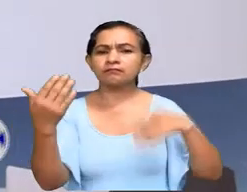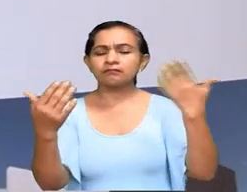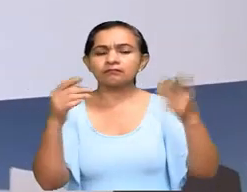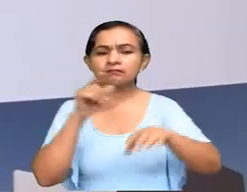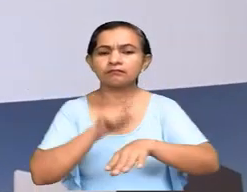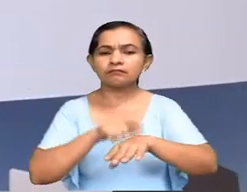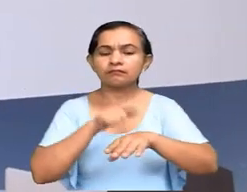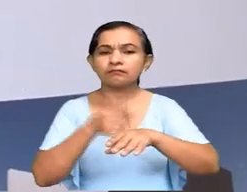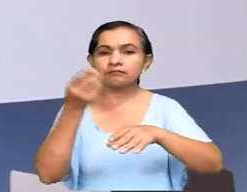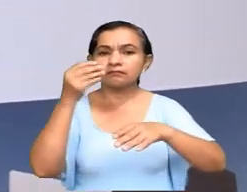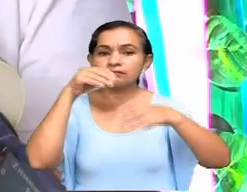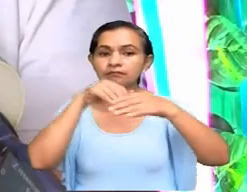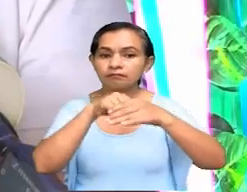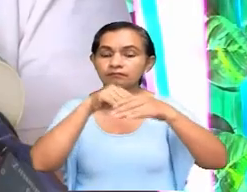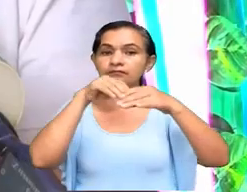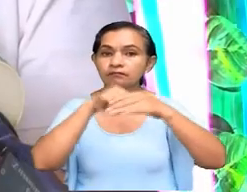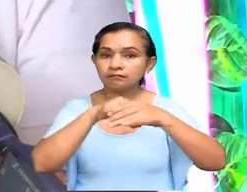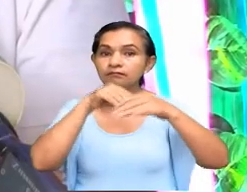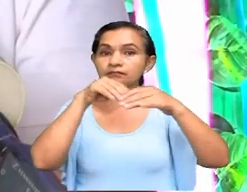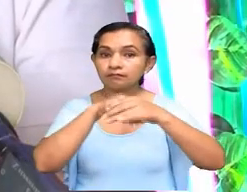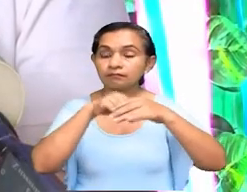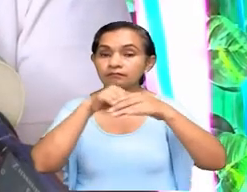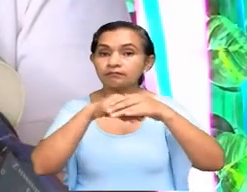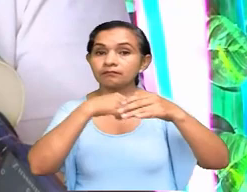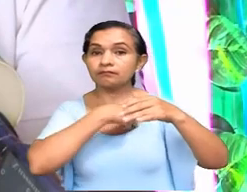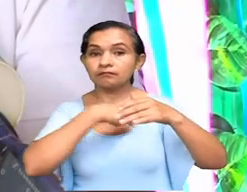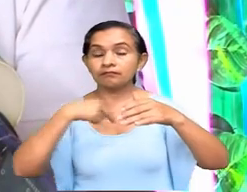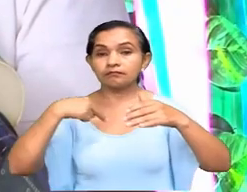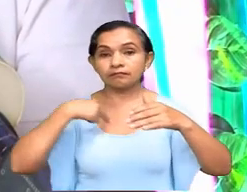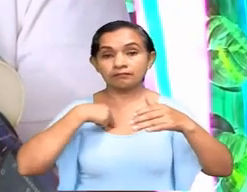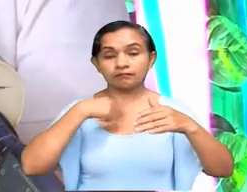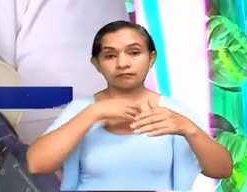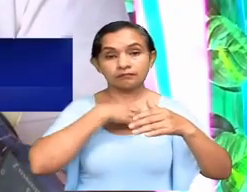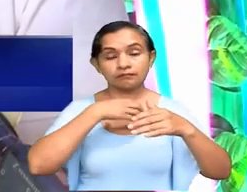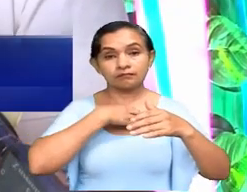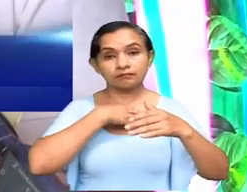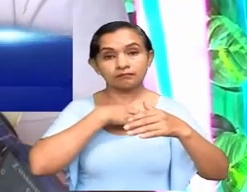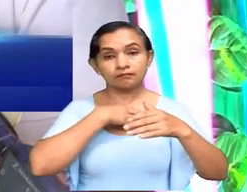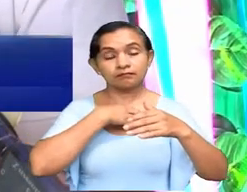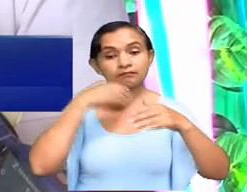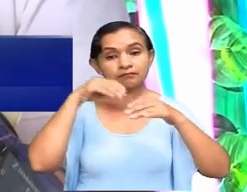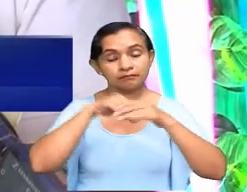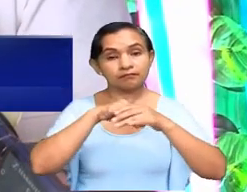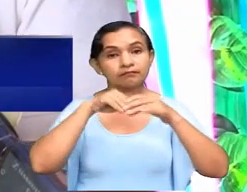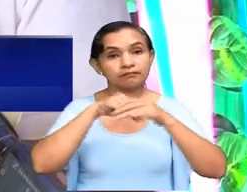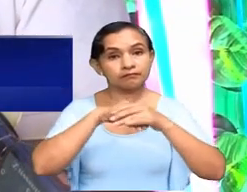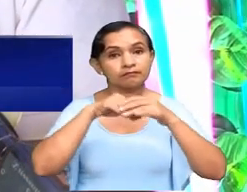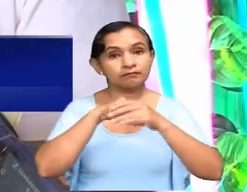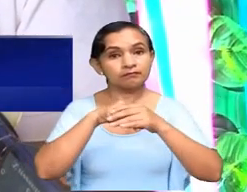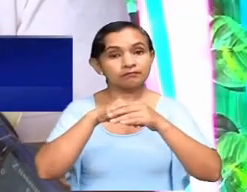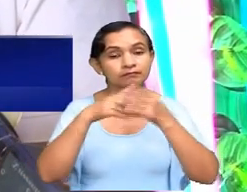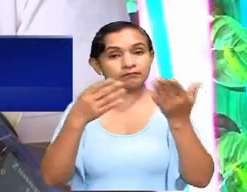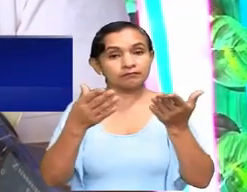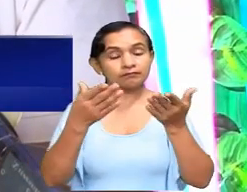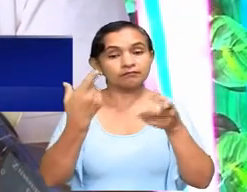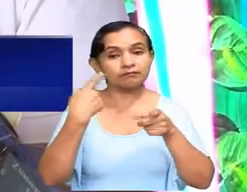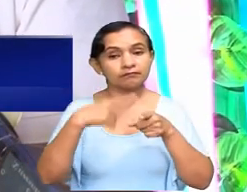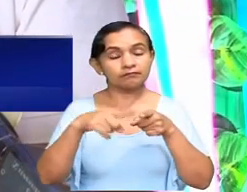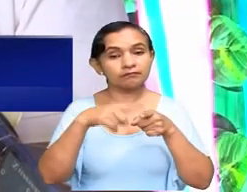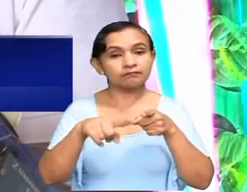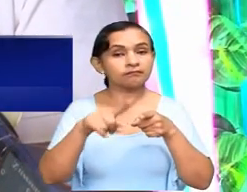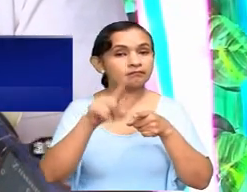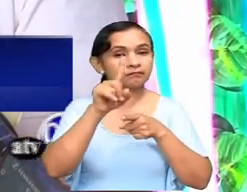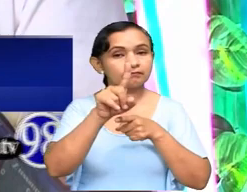ahorro de ellos para hacer su pertinente ahorro. Y las cuotas van desde